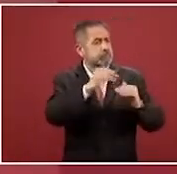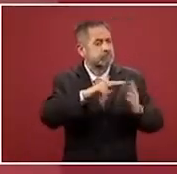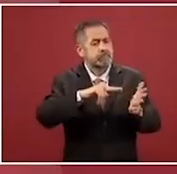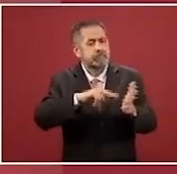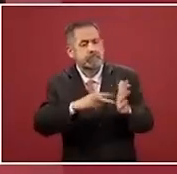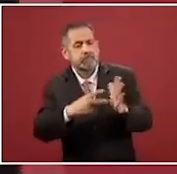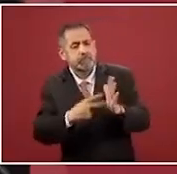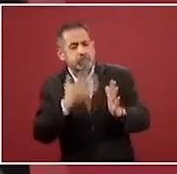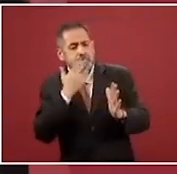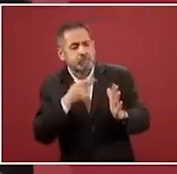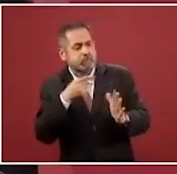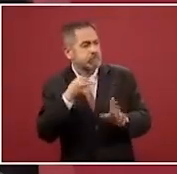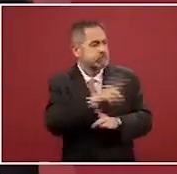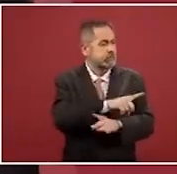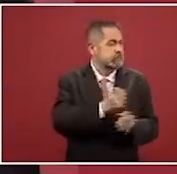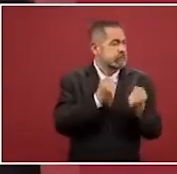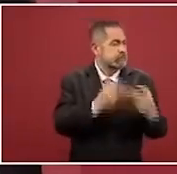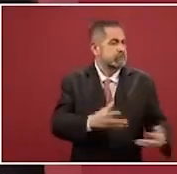eran buenísimos